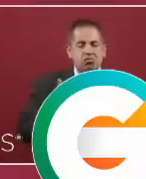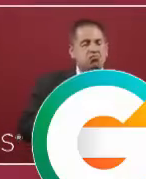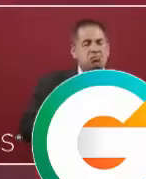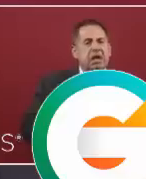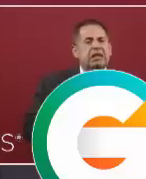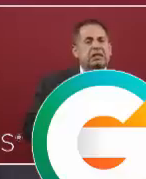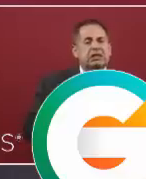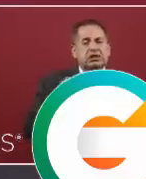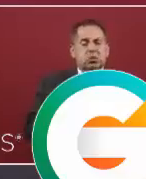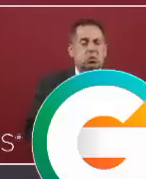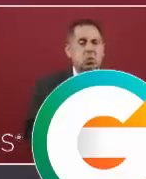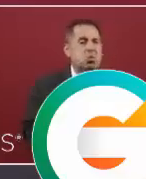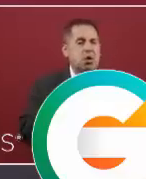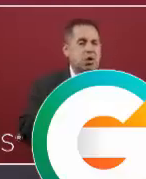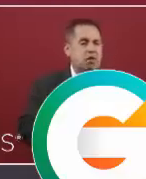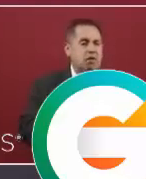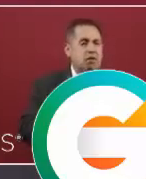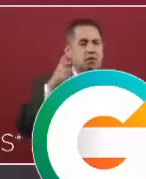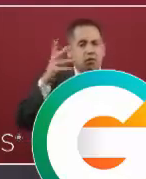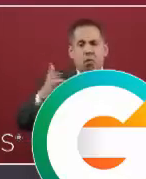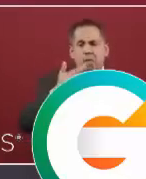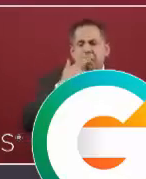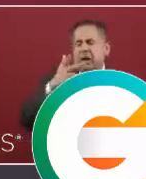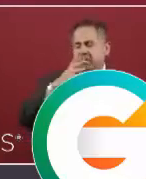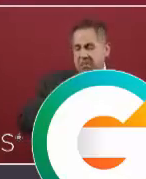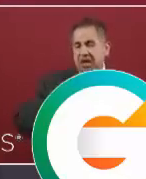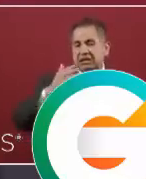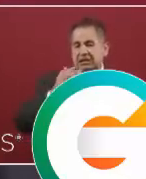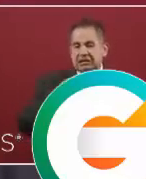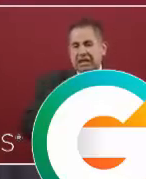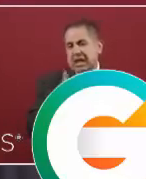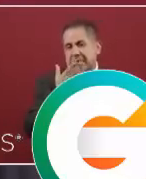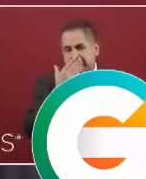tener mejores condiciones.